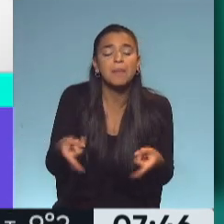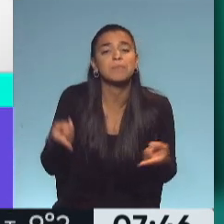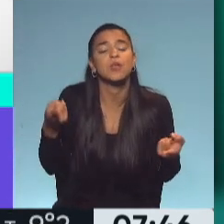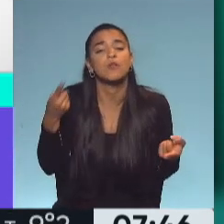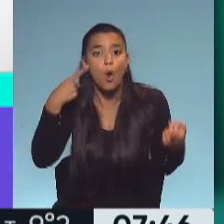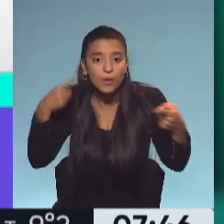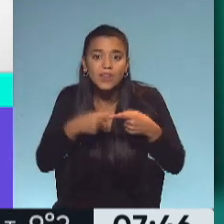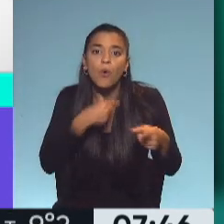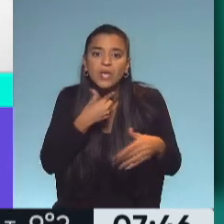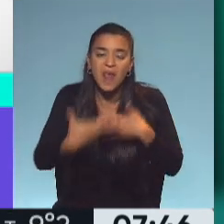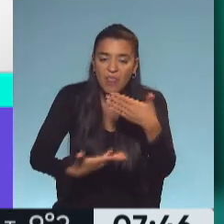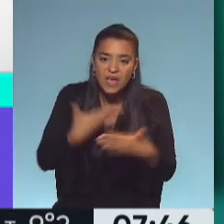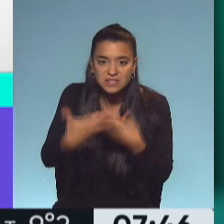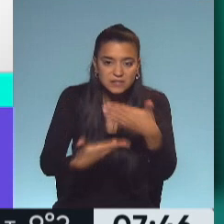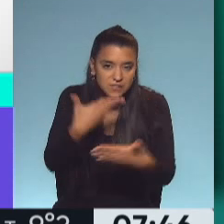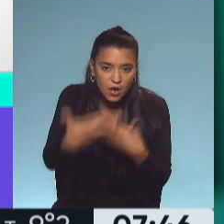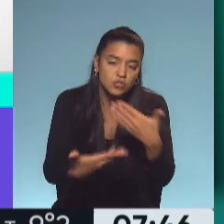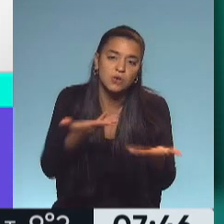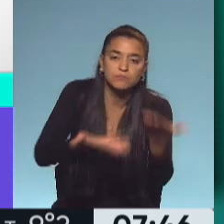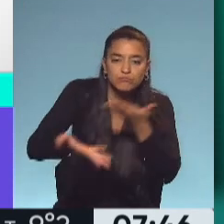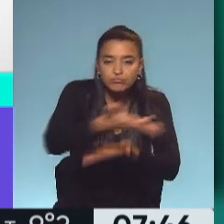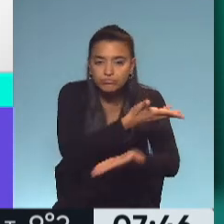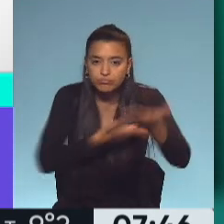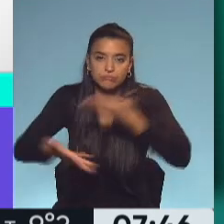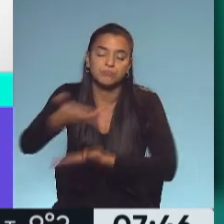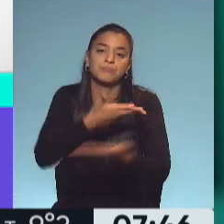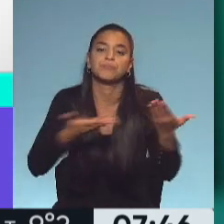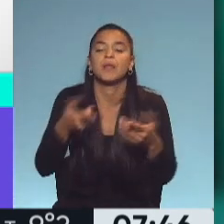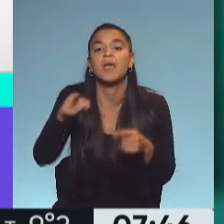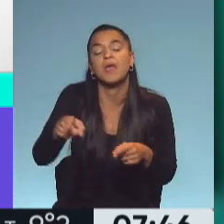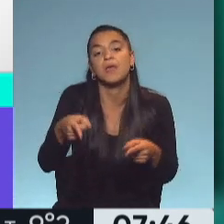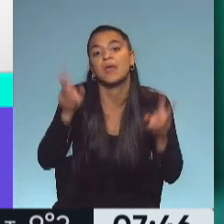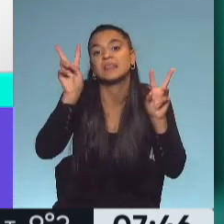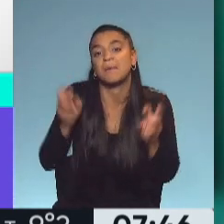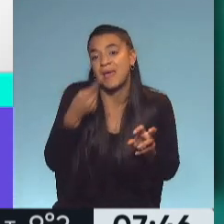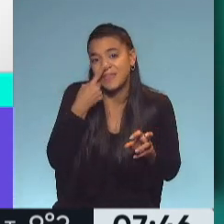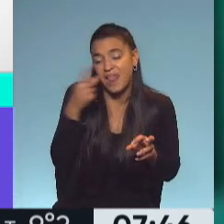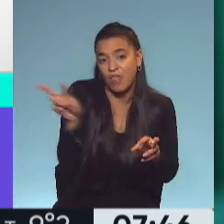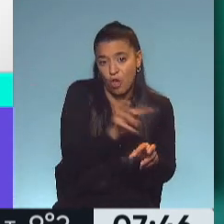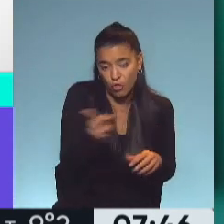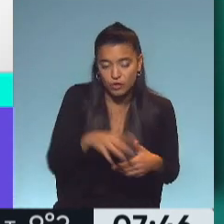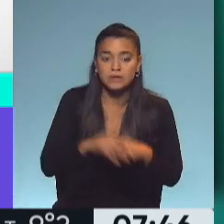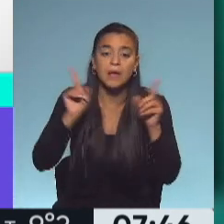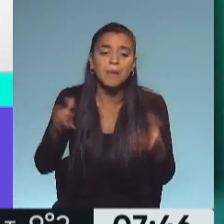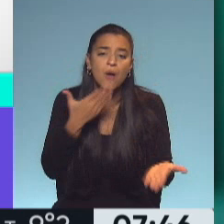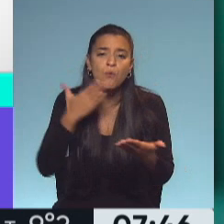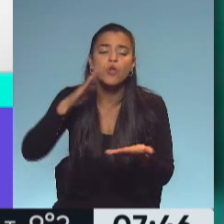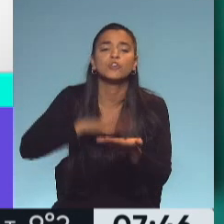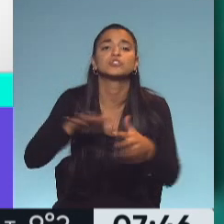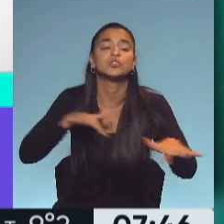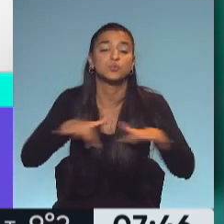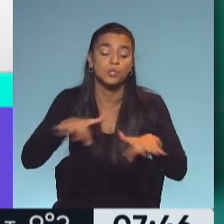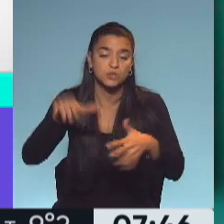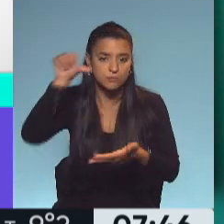de desarrollar aún más la cooperación en los ámbitos de interés mutuos. También se habló de la situación del país,